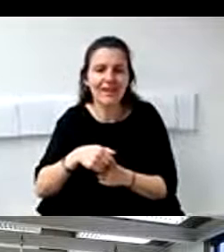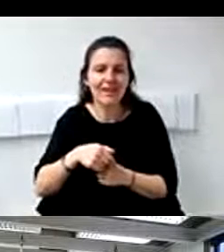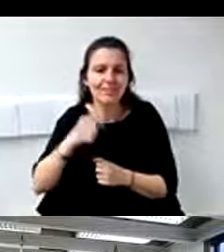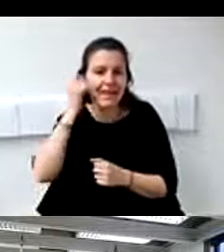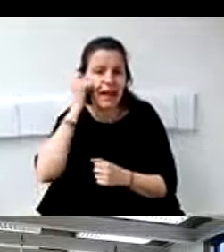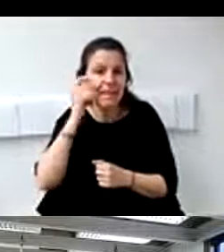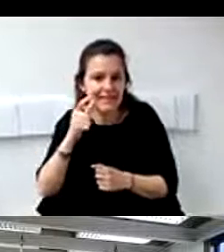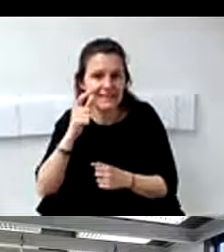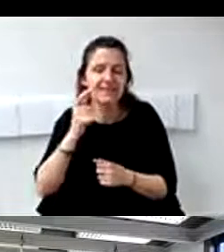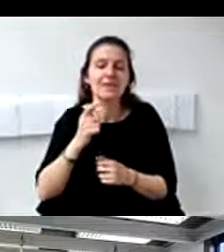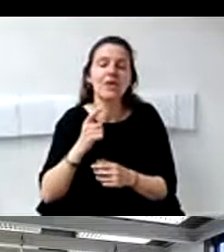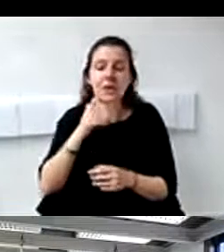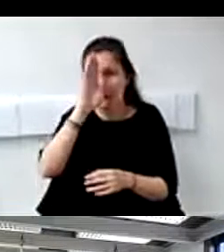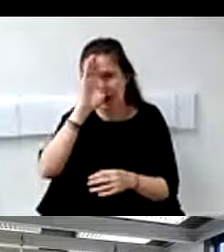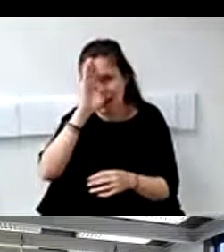que estamos haciendo,